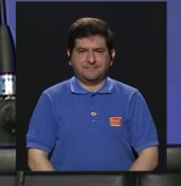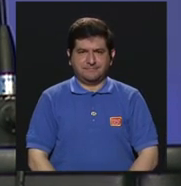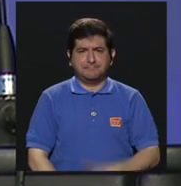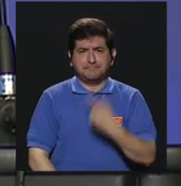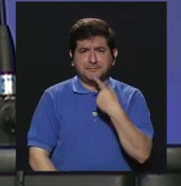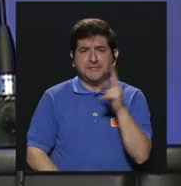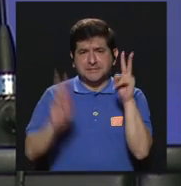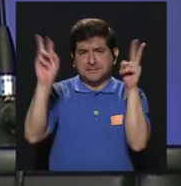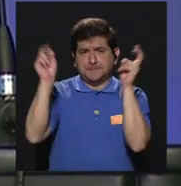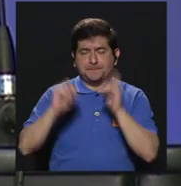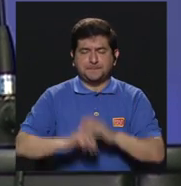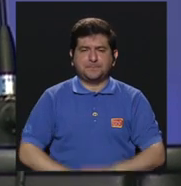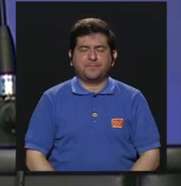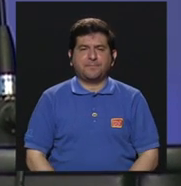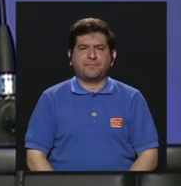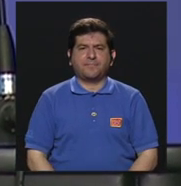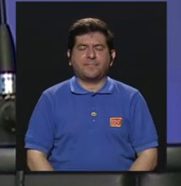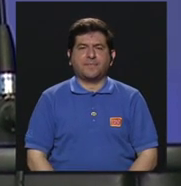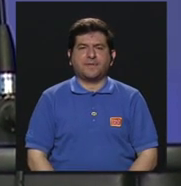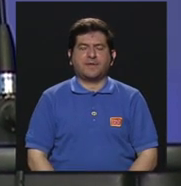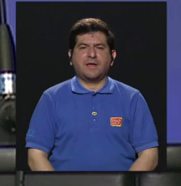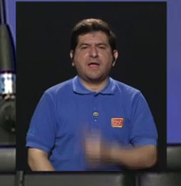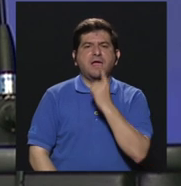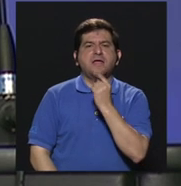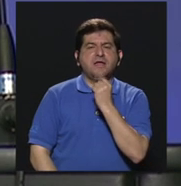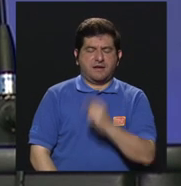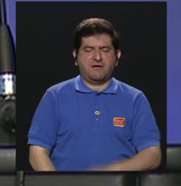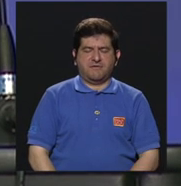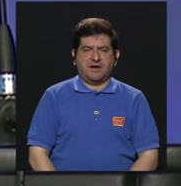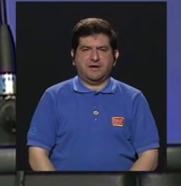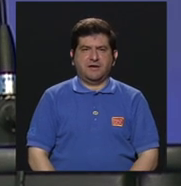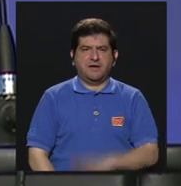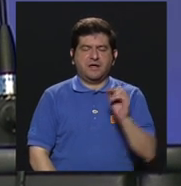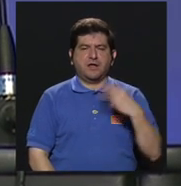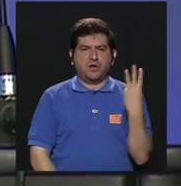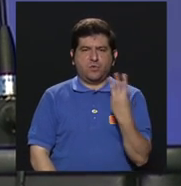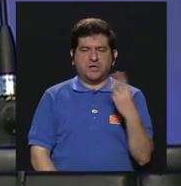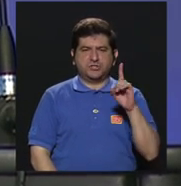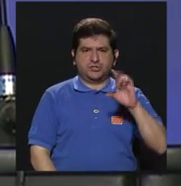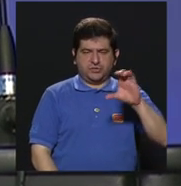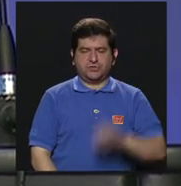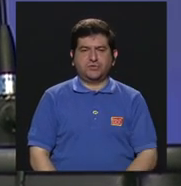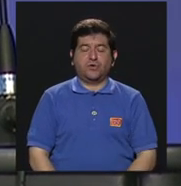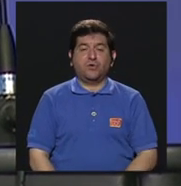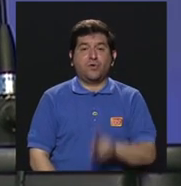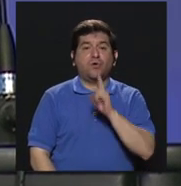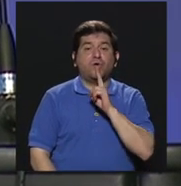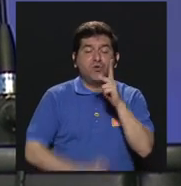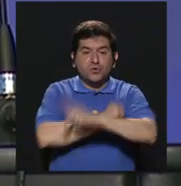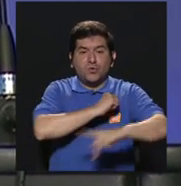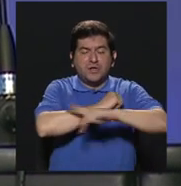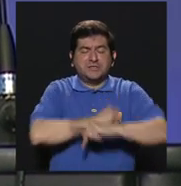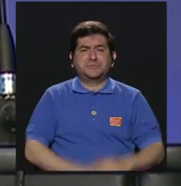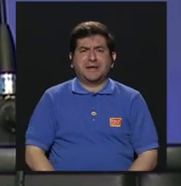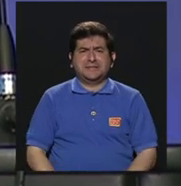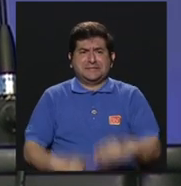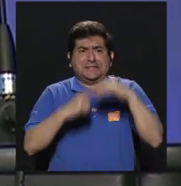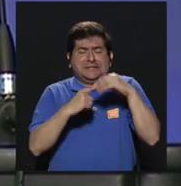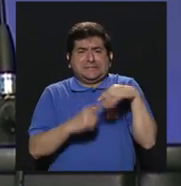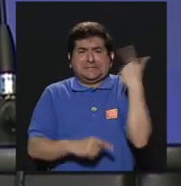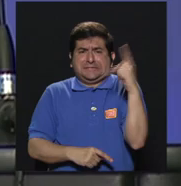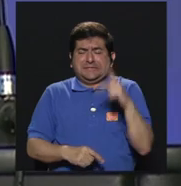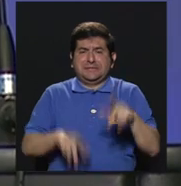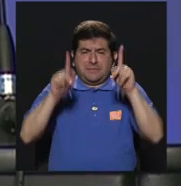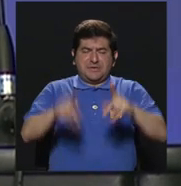Dice, Ginebra, Washington, Honduras se ha convertido en uno de los países más peligrosos para